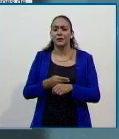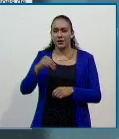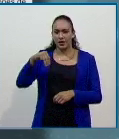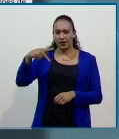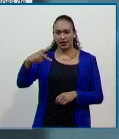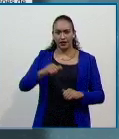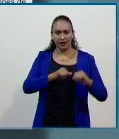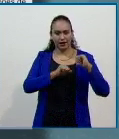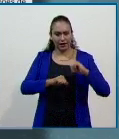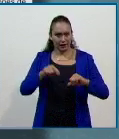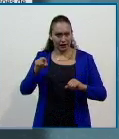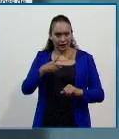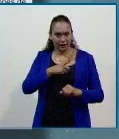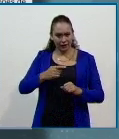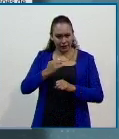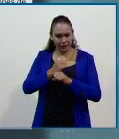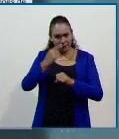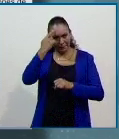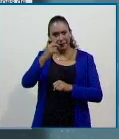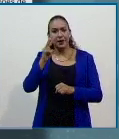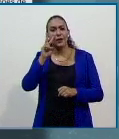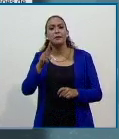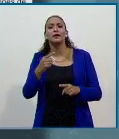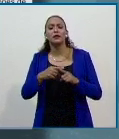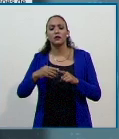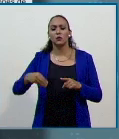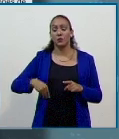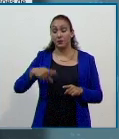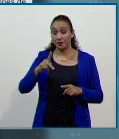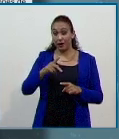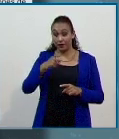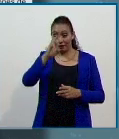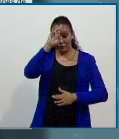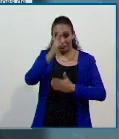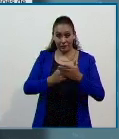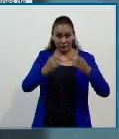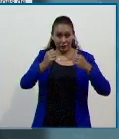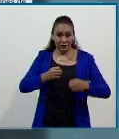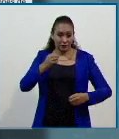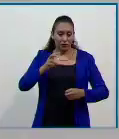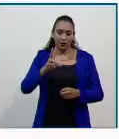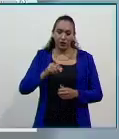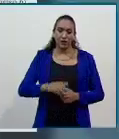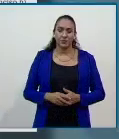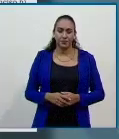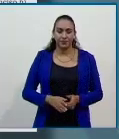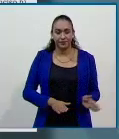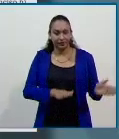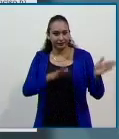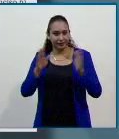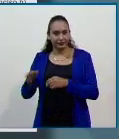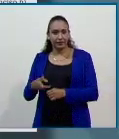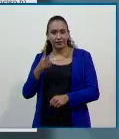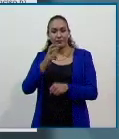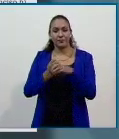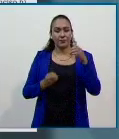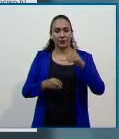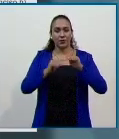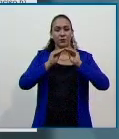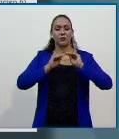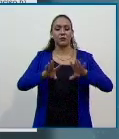Público para formular la acusación penal ni viola el principio de seguridad jurídica. De la segunda sala se publicó